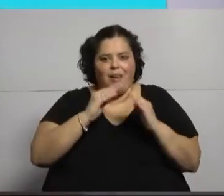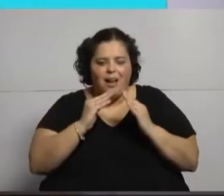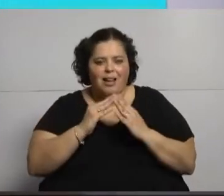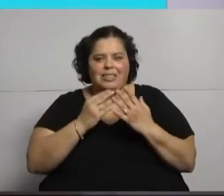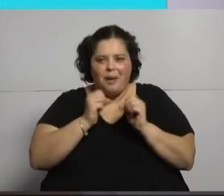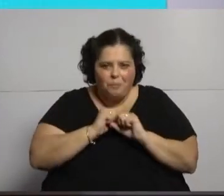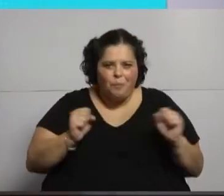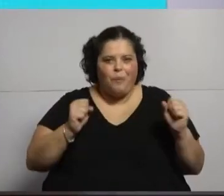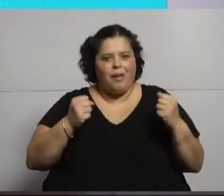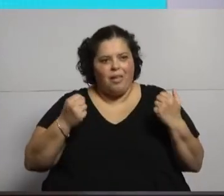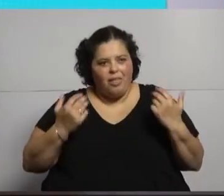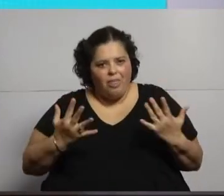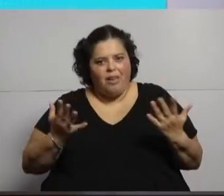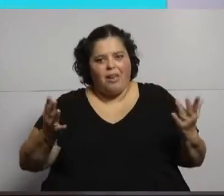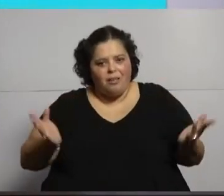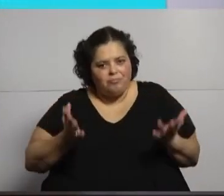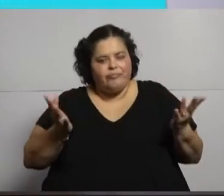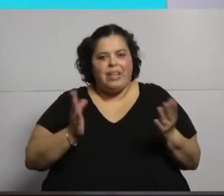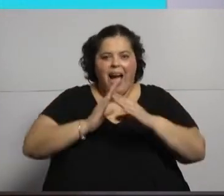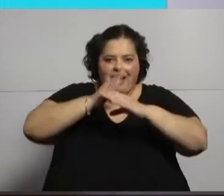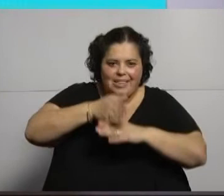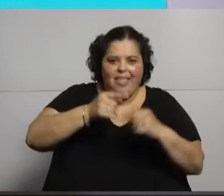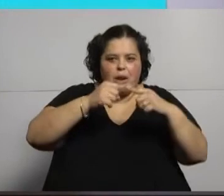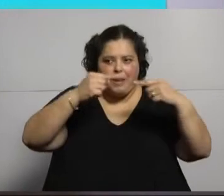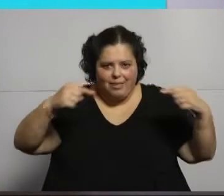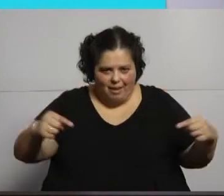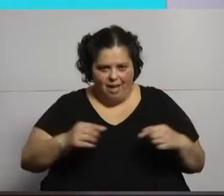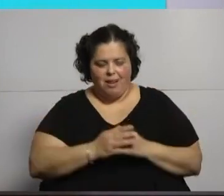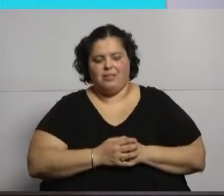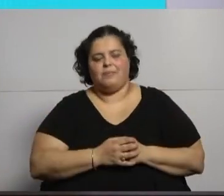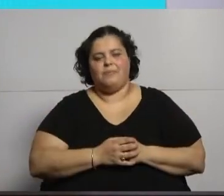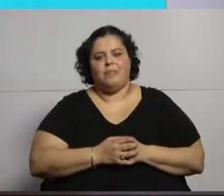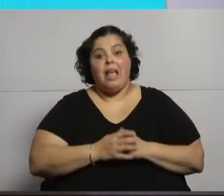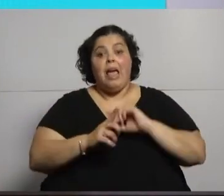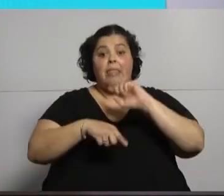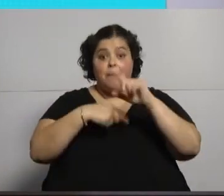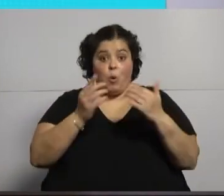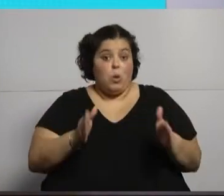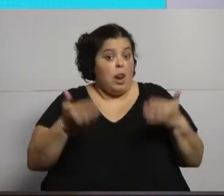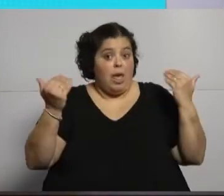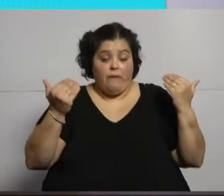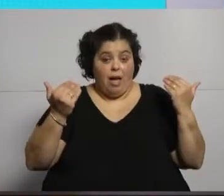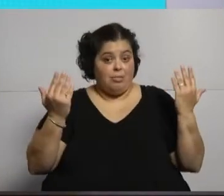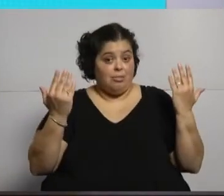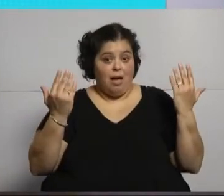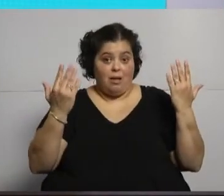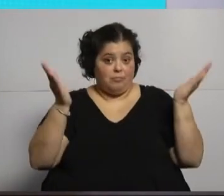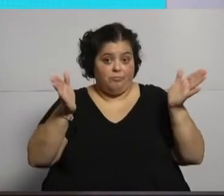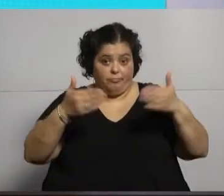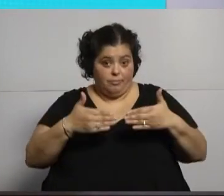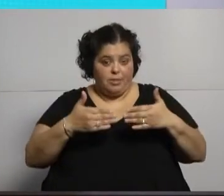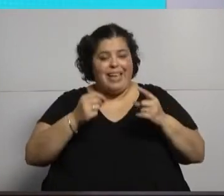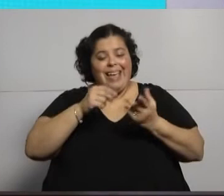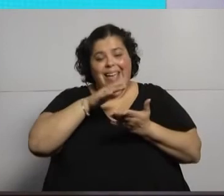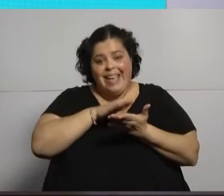pudiendo acceder a los materiales que le íbamos haciendo llegar. Cuando se levantan las restricciones, logramos imprimir todos estos álbumes